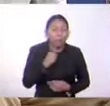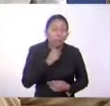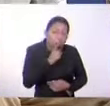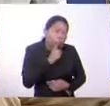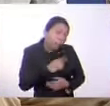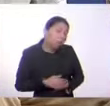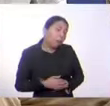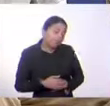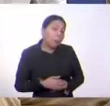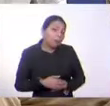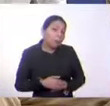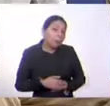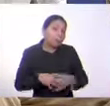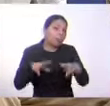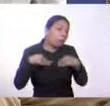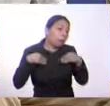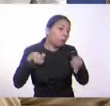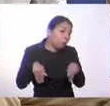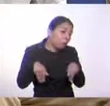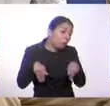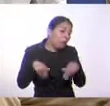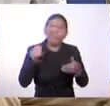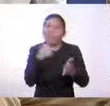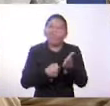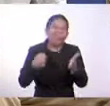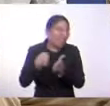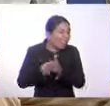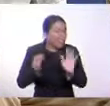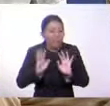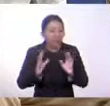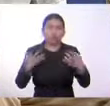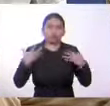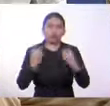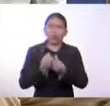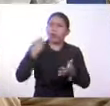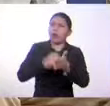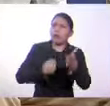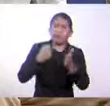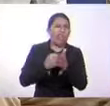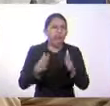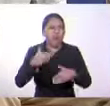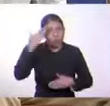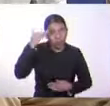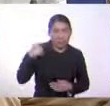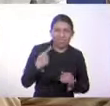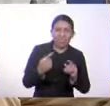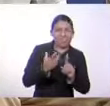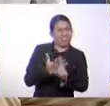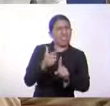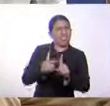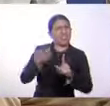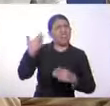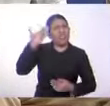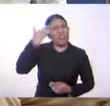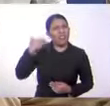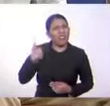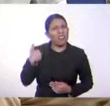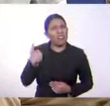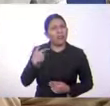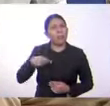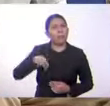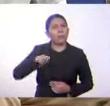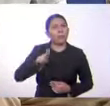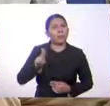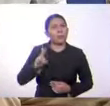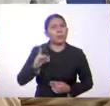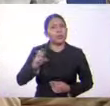movimiento sufragista, si no hay esa lucha social donde Prudencia Ayala también es un ícono, esos derechos nunca hubieran sido consagrados